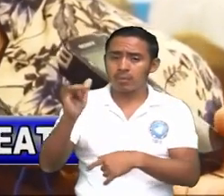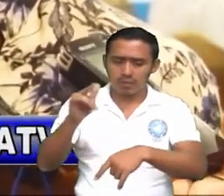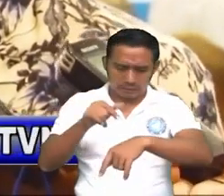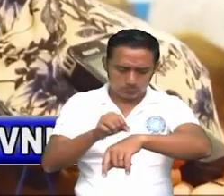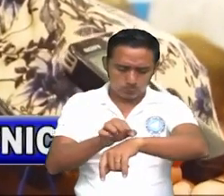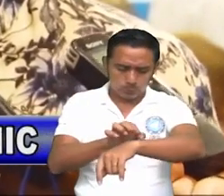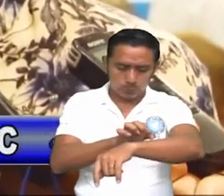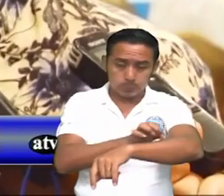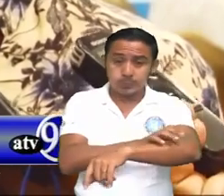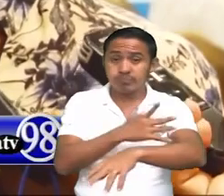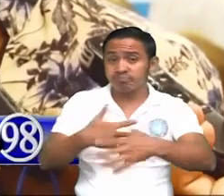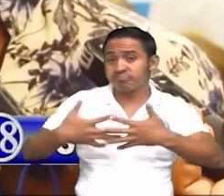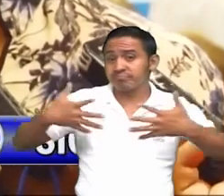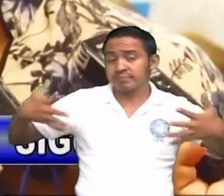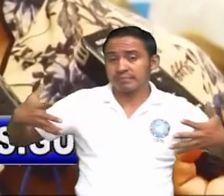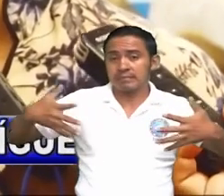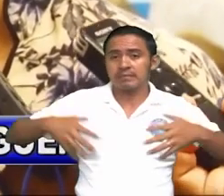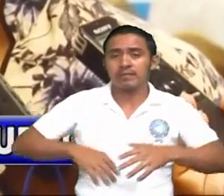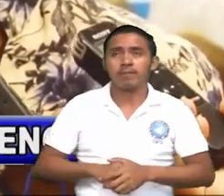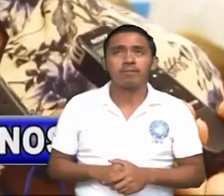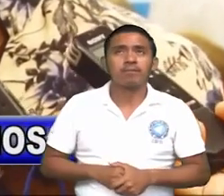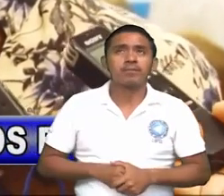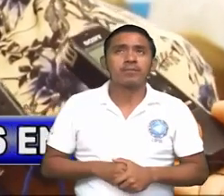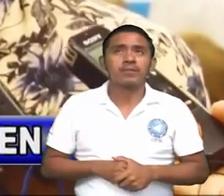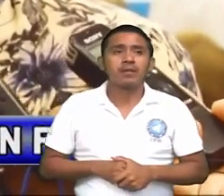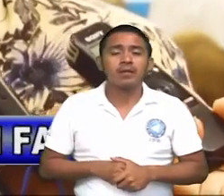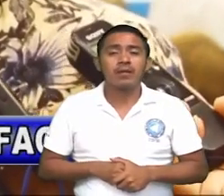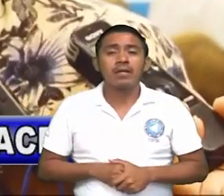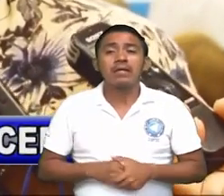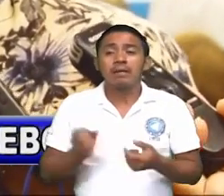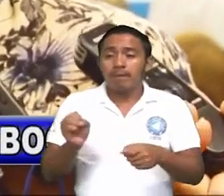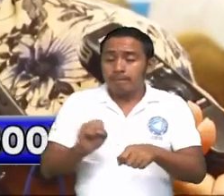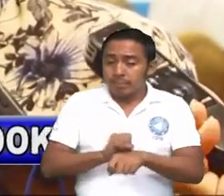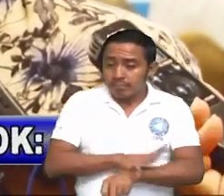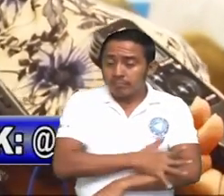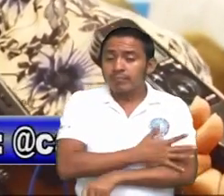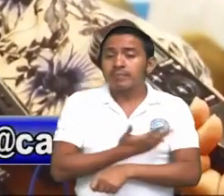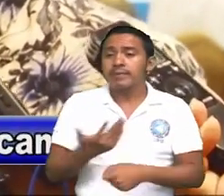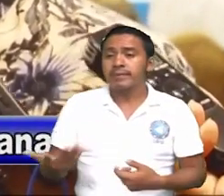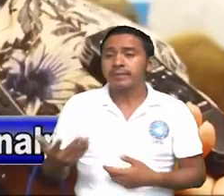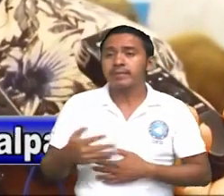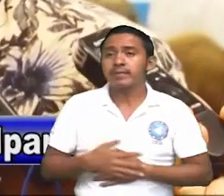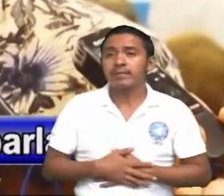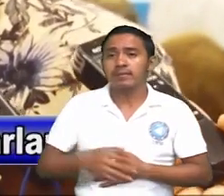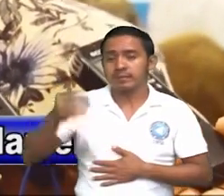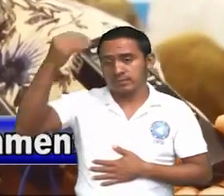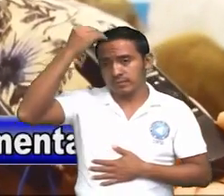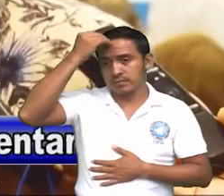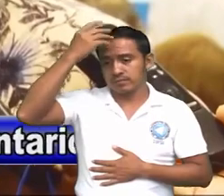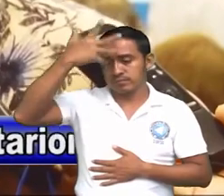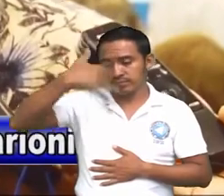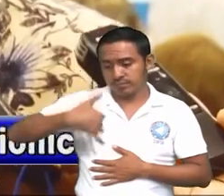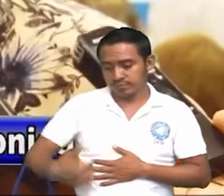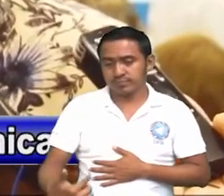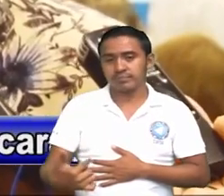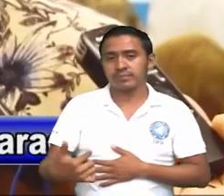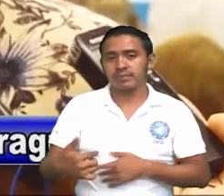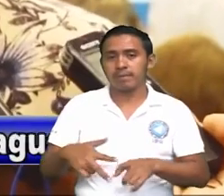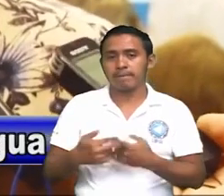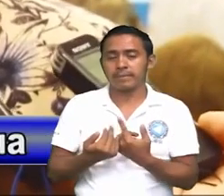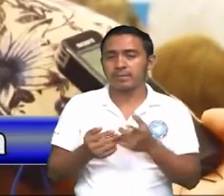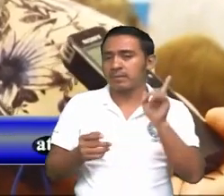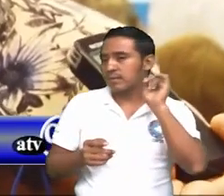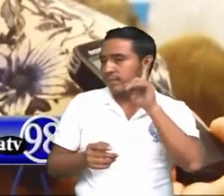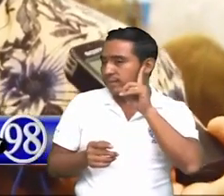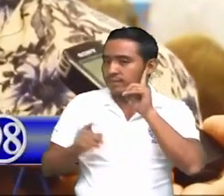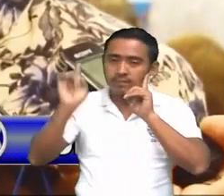pues se desarrolla. Normalmente, y mejor dicho normalmente no, el brote siempre es cefalocaudal, o sea de cabeza a pies, e inicia generalmente detrás de las